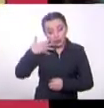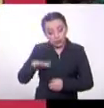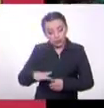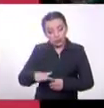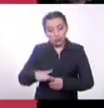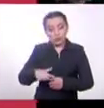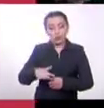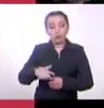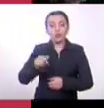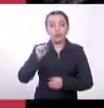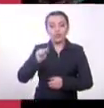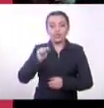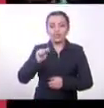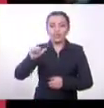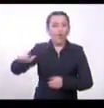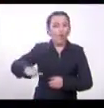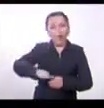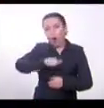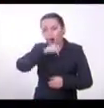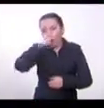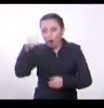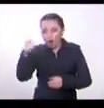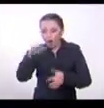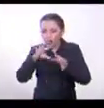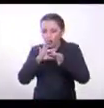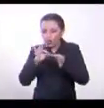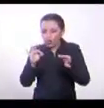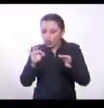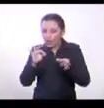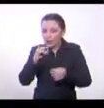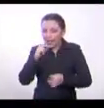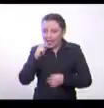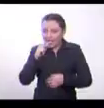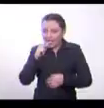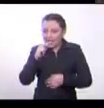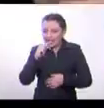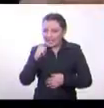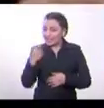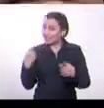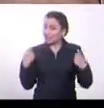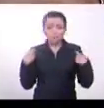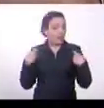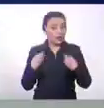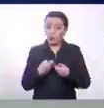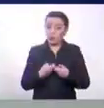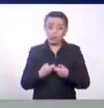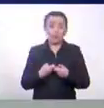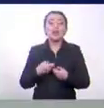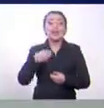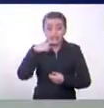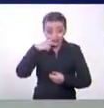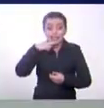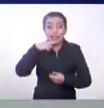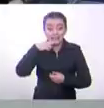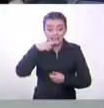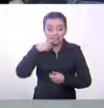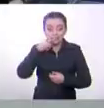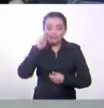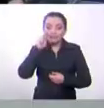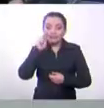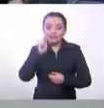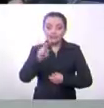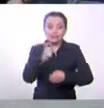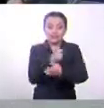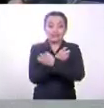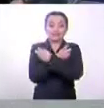Danger. Eso está en otro idioma. A Ah. diferencia del otro que aparecía en español. Ahí está en otro idioma, pero la imagen me